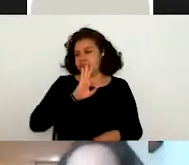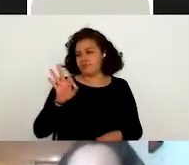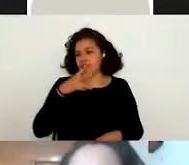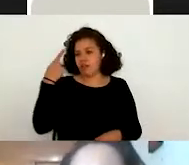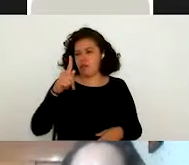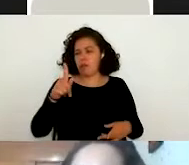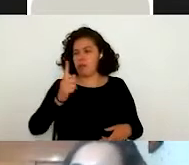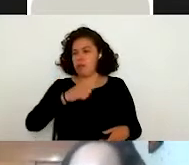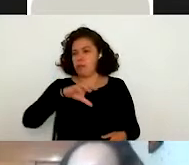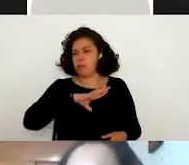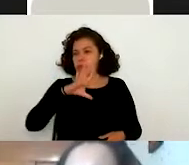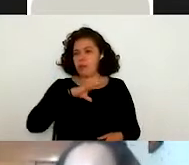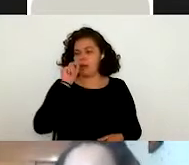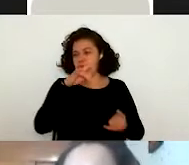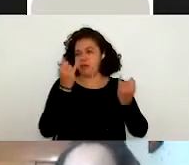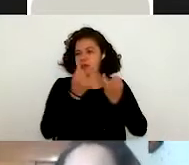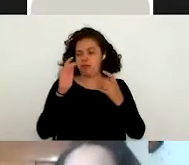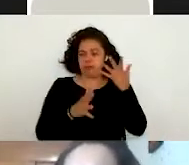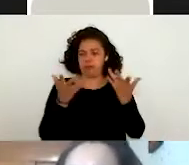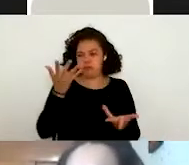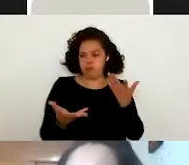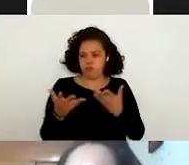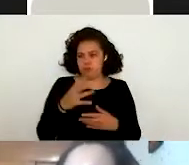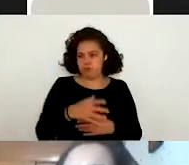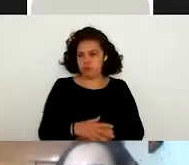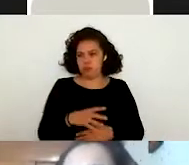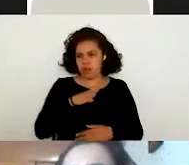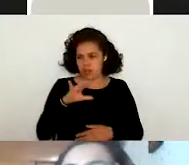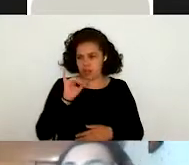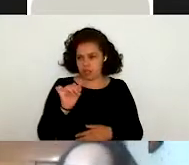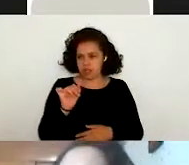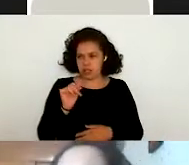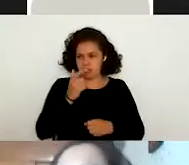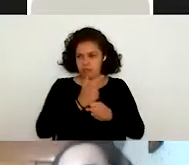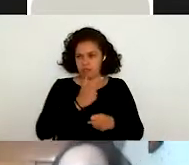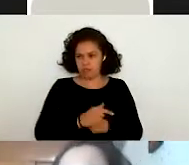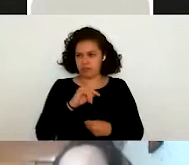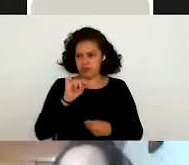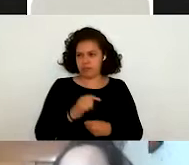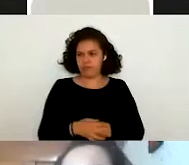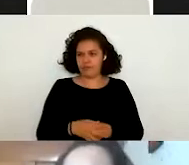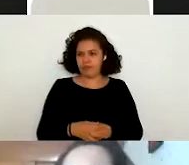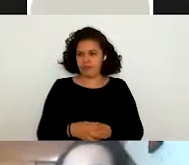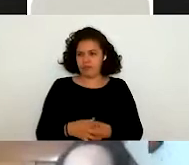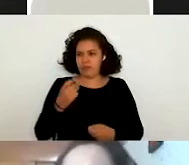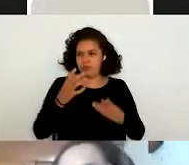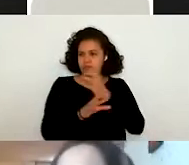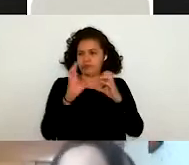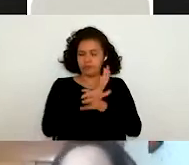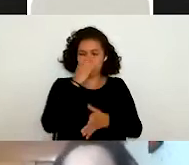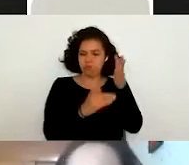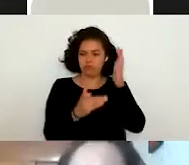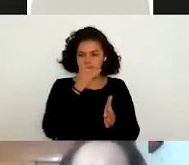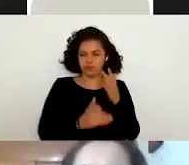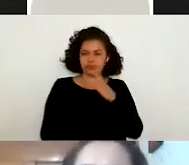ustedes estén en una situación similar, ¿no? Si existe un diagnóstico, faltan algunas cosas, pero precisamente